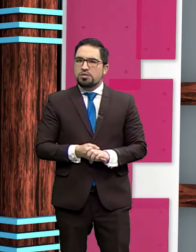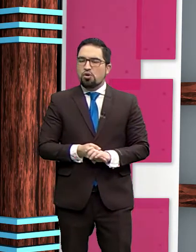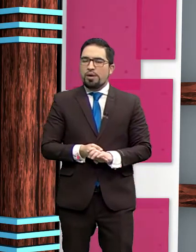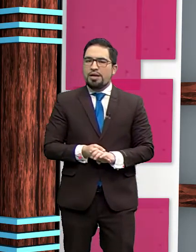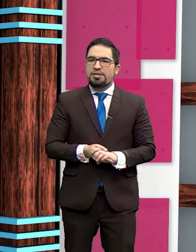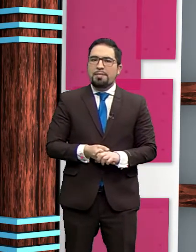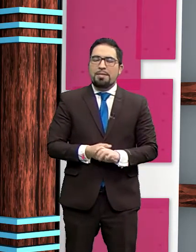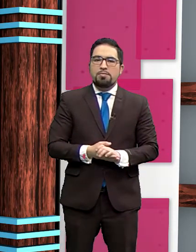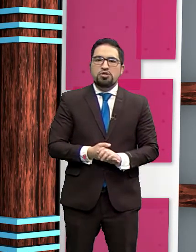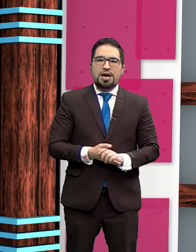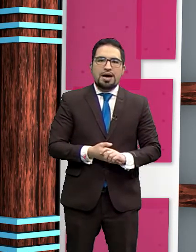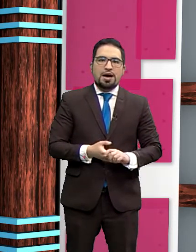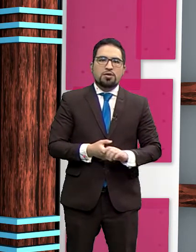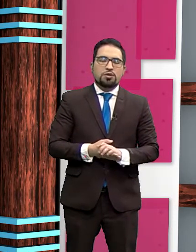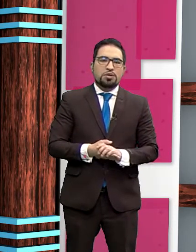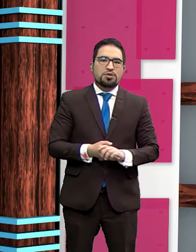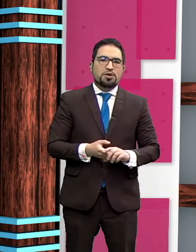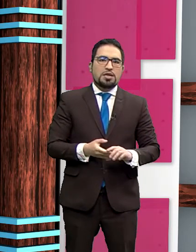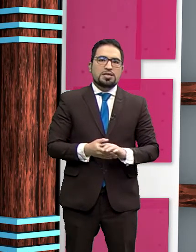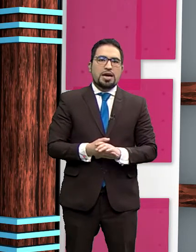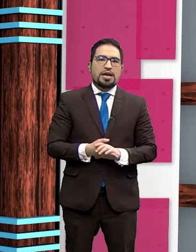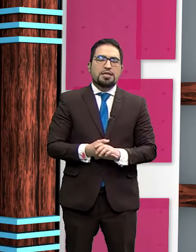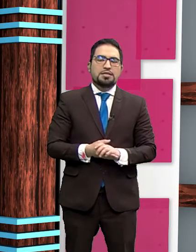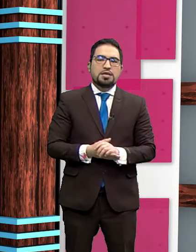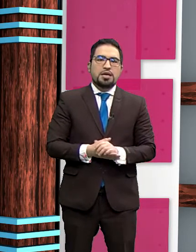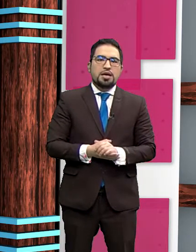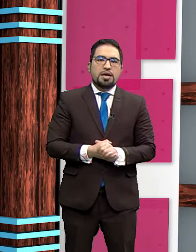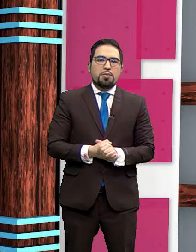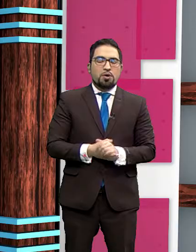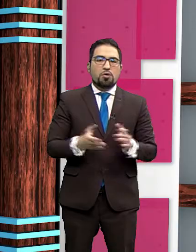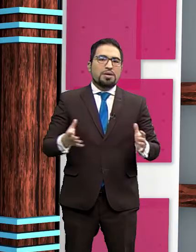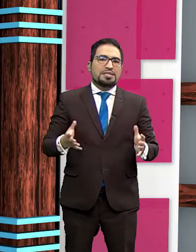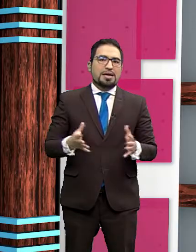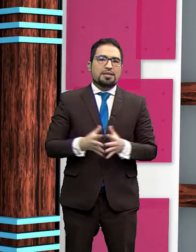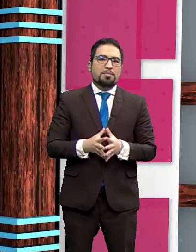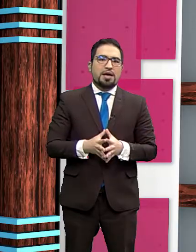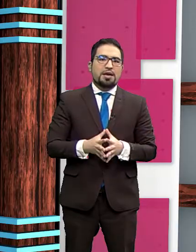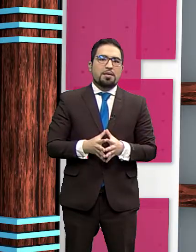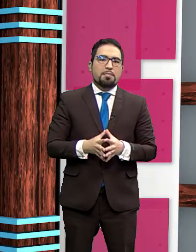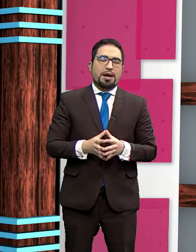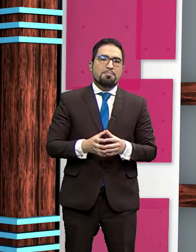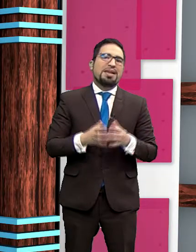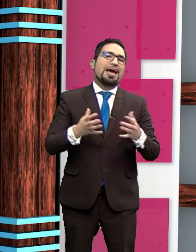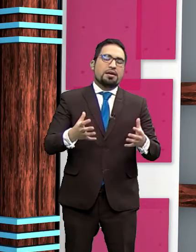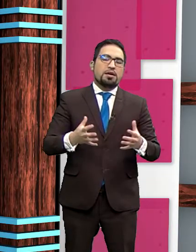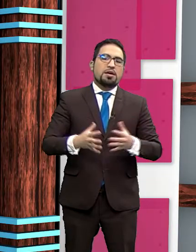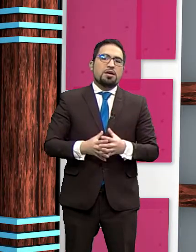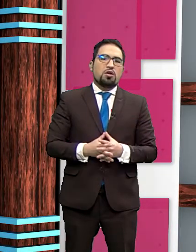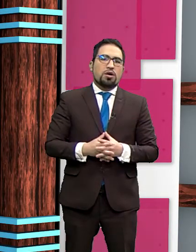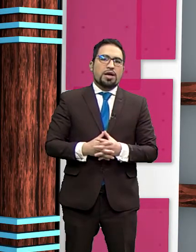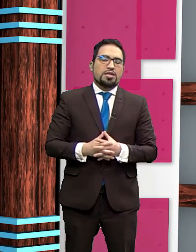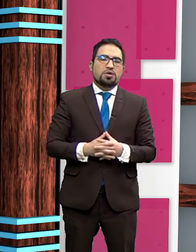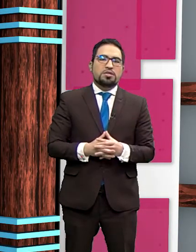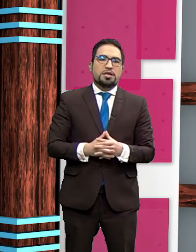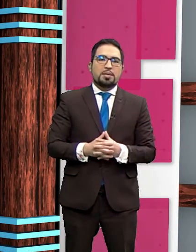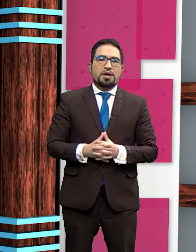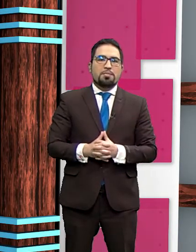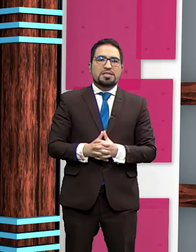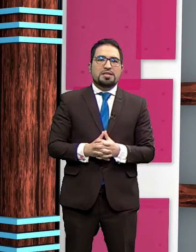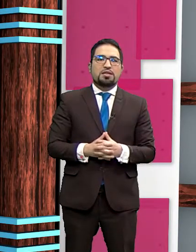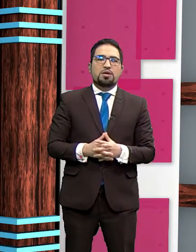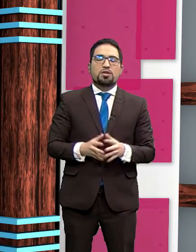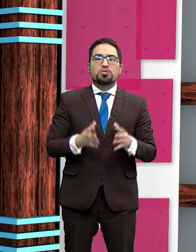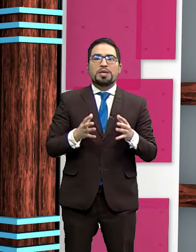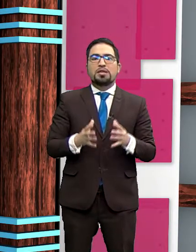Bien, sobre el tema vamos a continuación realizar el análisis y bueno, conversar también para ampliar lo que quiso decir también